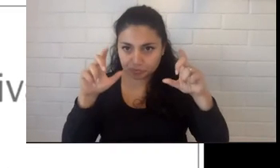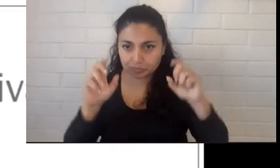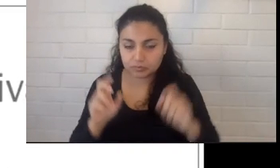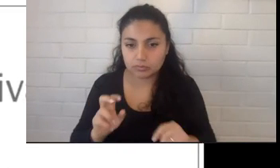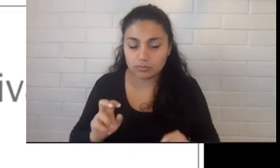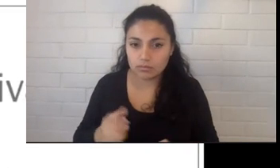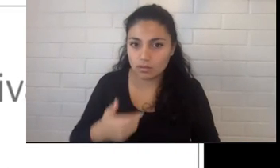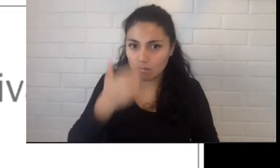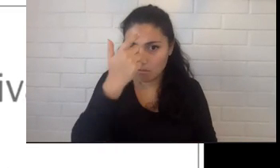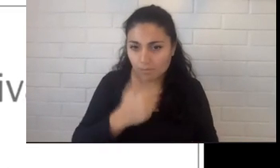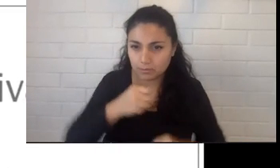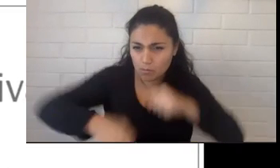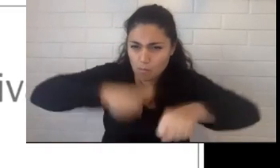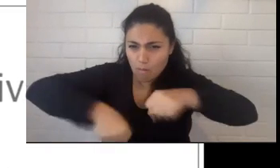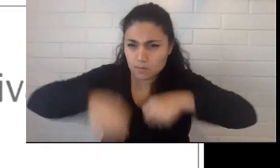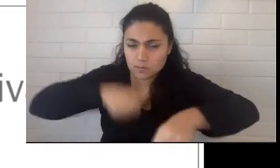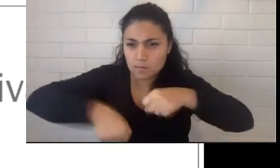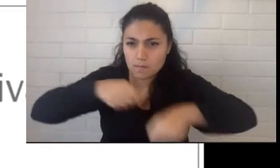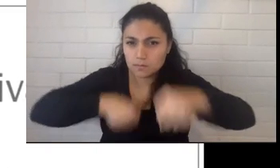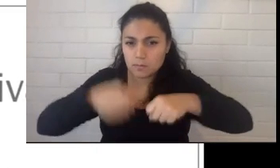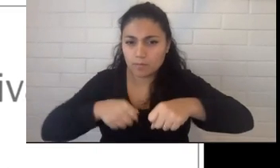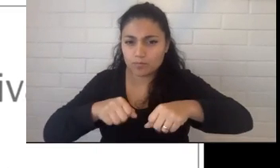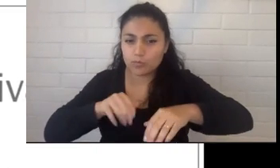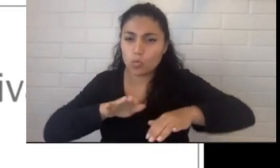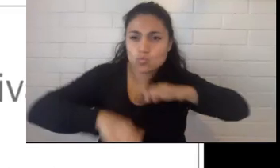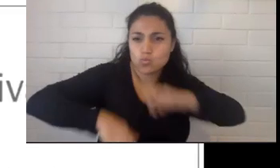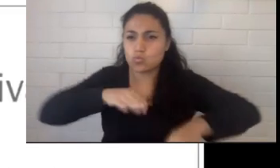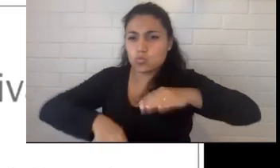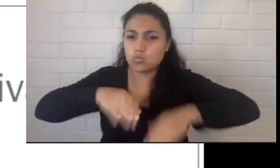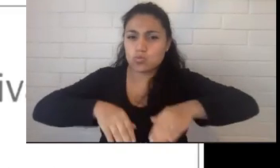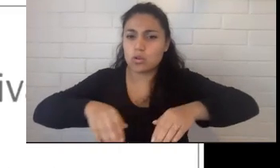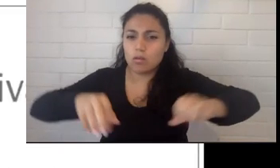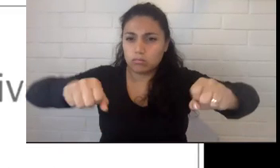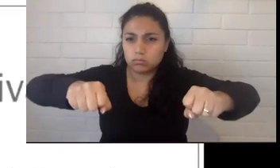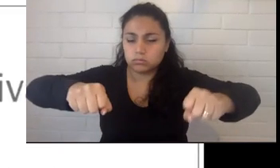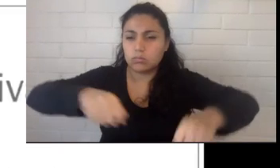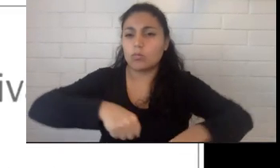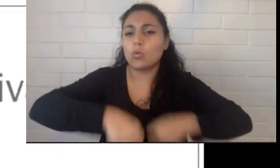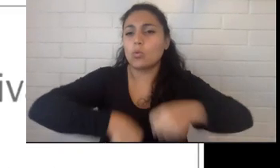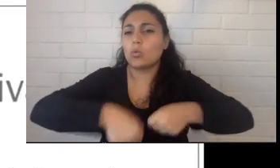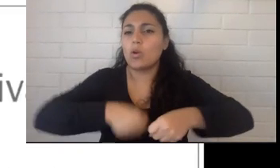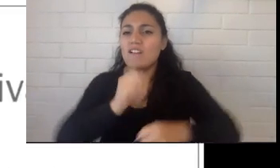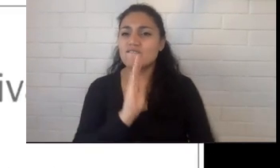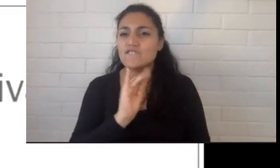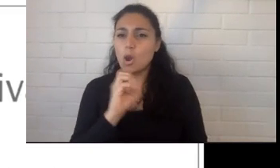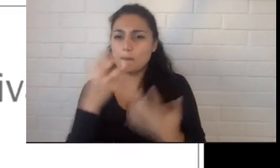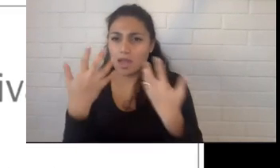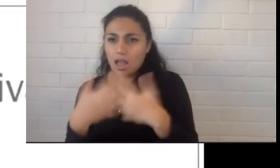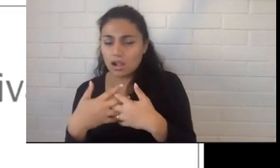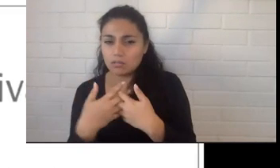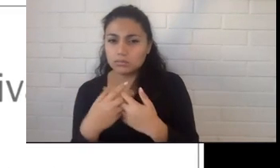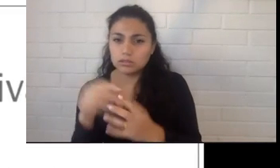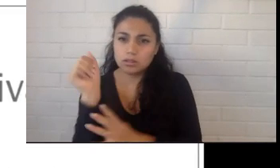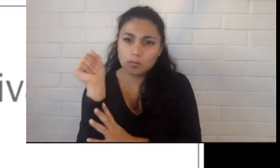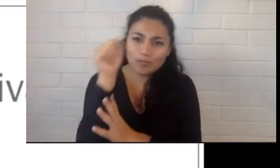una bicicleta. Lo más probable es que esté pedaleando, y ahí podríamos llegar a entender de que biomecánicamente la